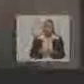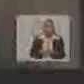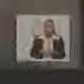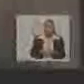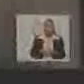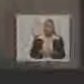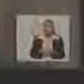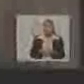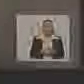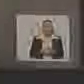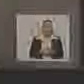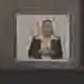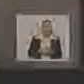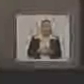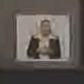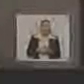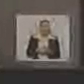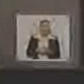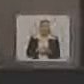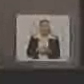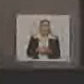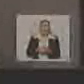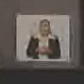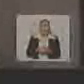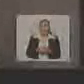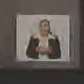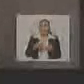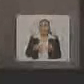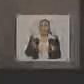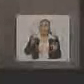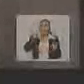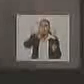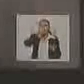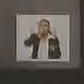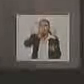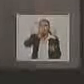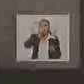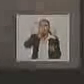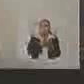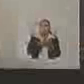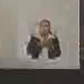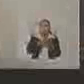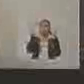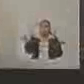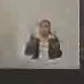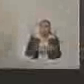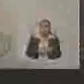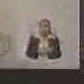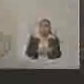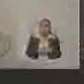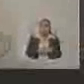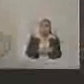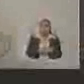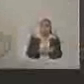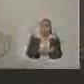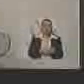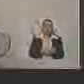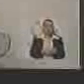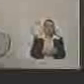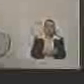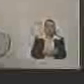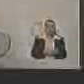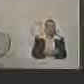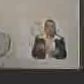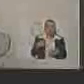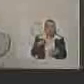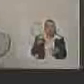Gracias. Su turno, candidata Victoria Alejandra Rodríguez Noriega. Adelante. Muchas gracias. Para mí es muy importante